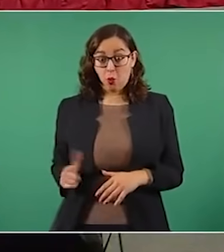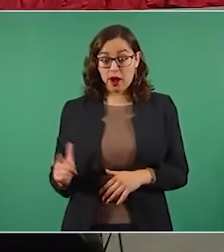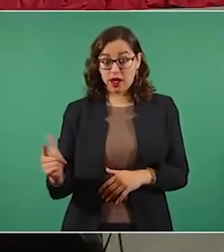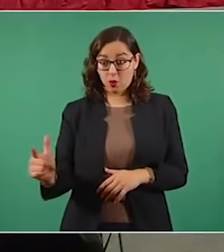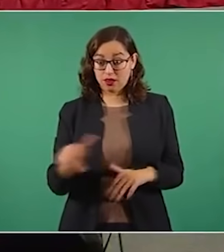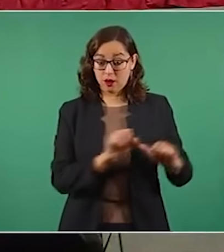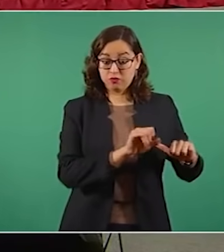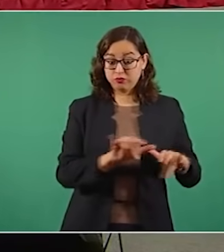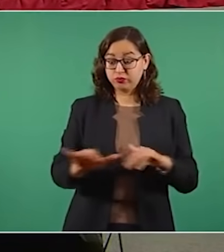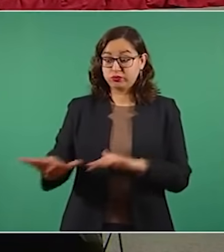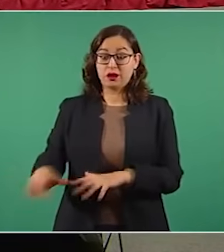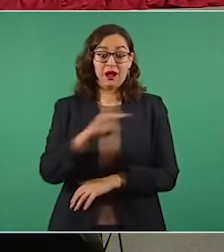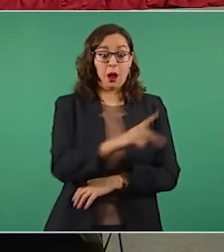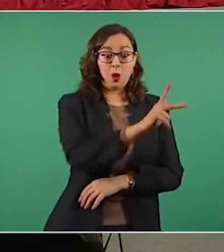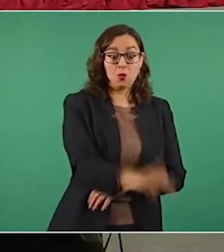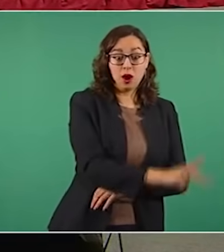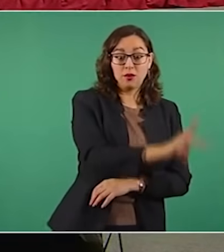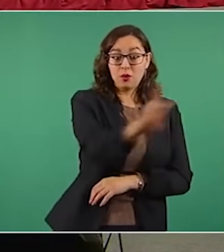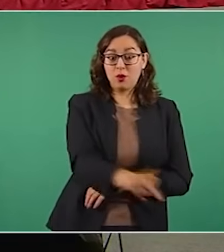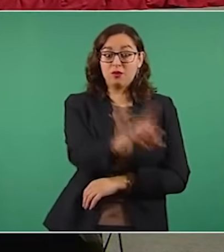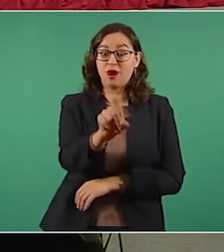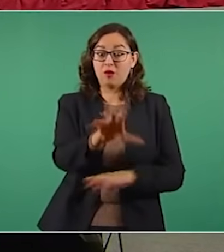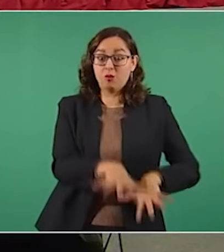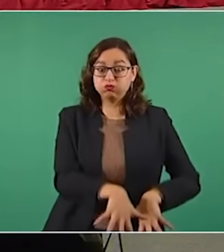y la gente no quiere eso.